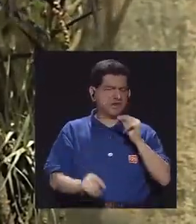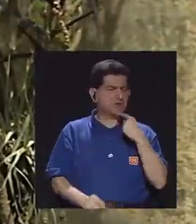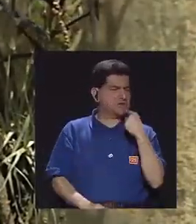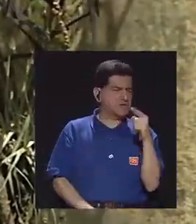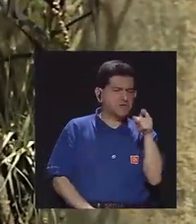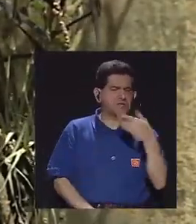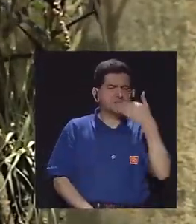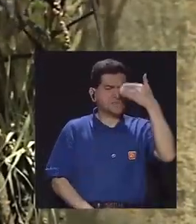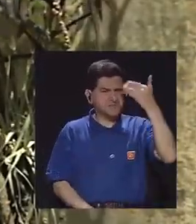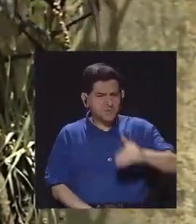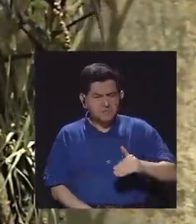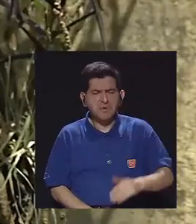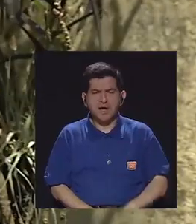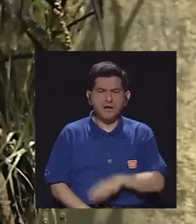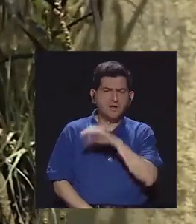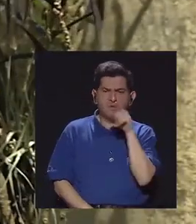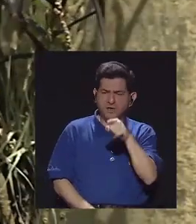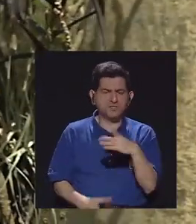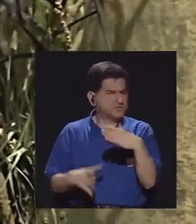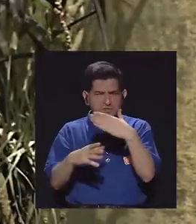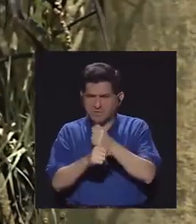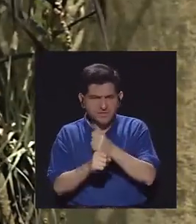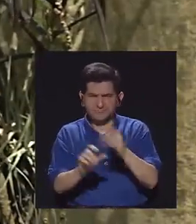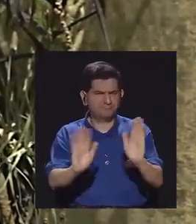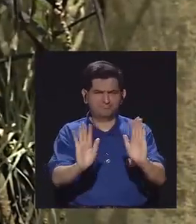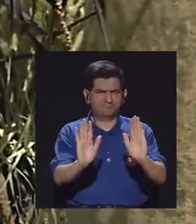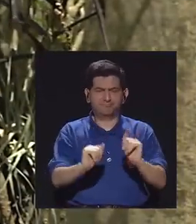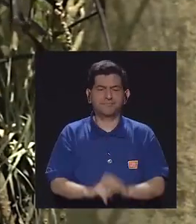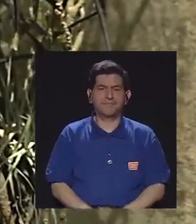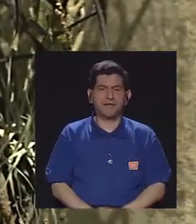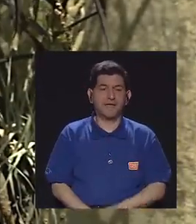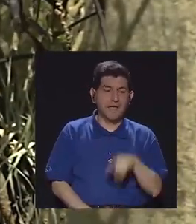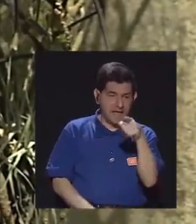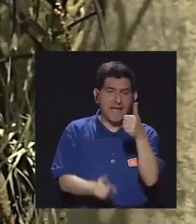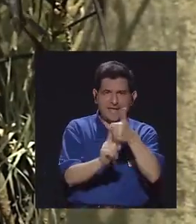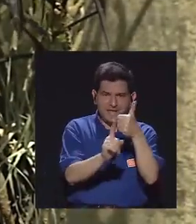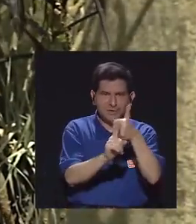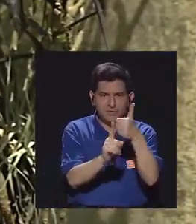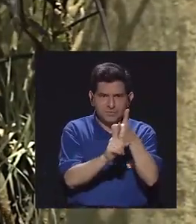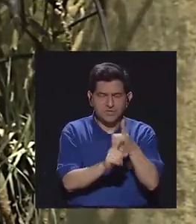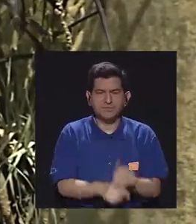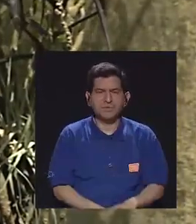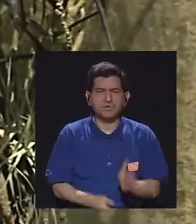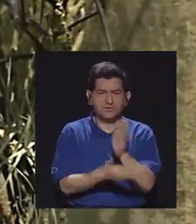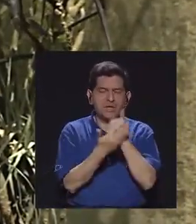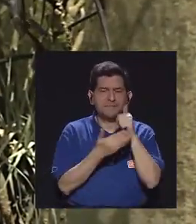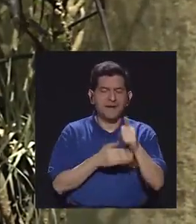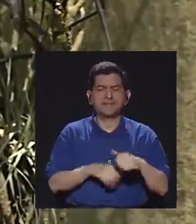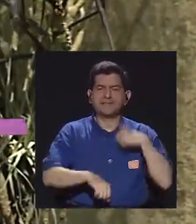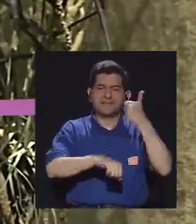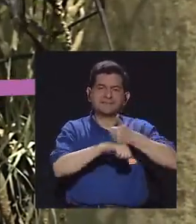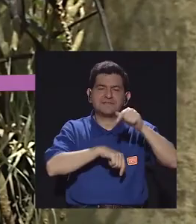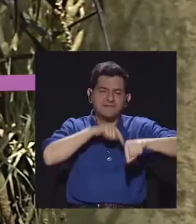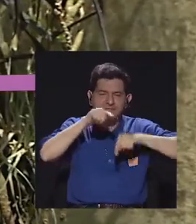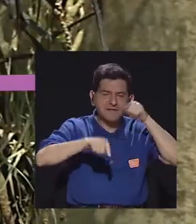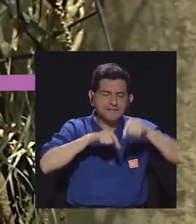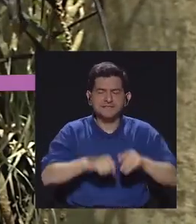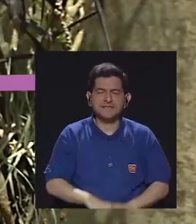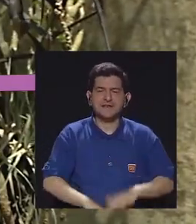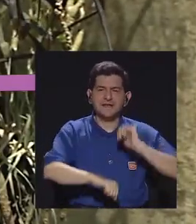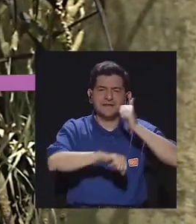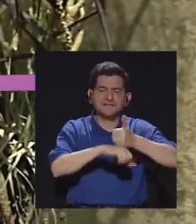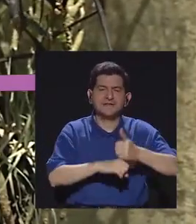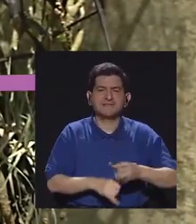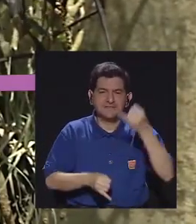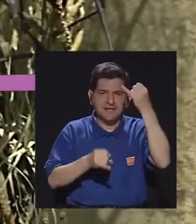es malo, que esto se hace así, que esto no se debe hacer. Muchas veces se lo dejamos a ellos como la parte crítica, que ellos hagan el